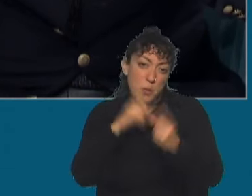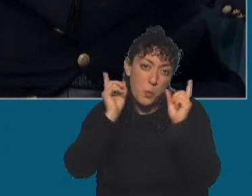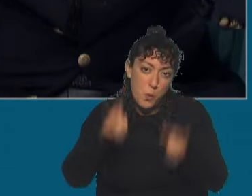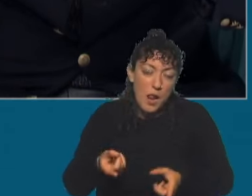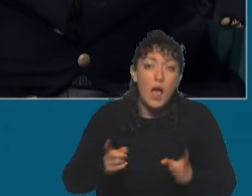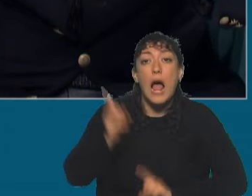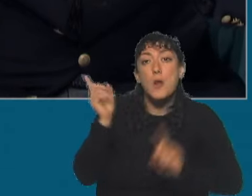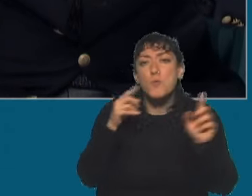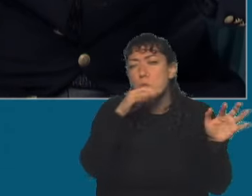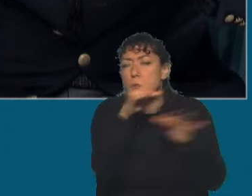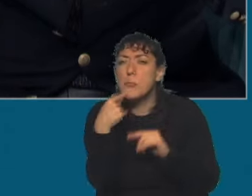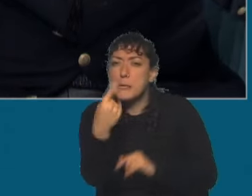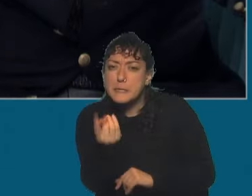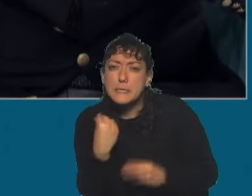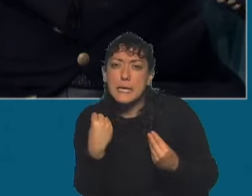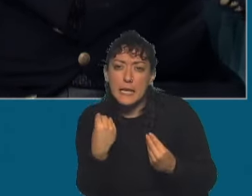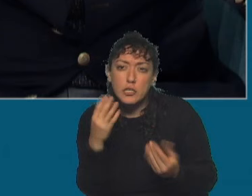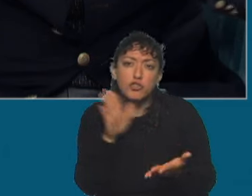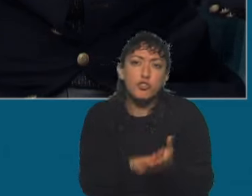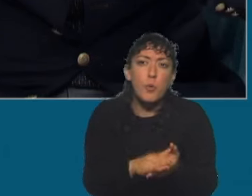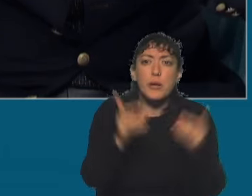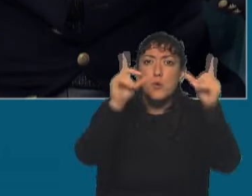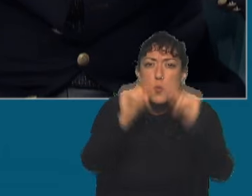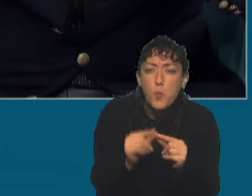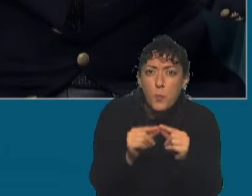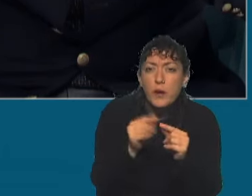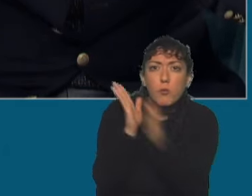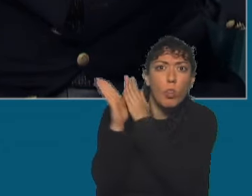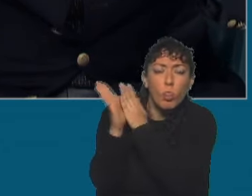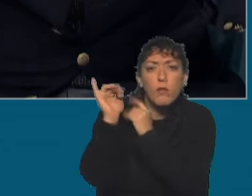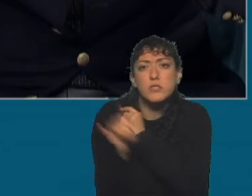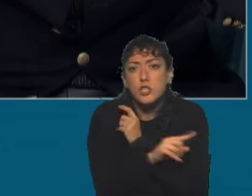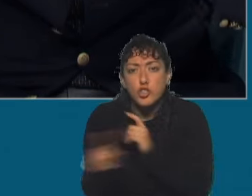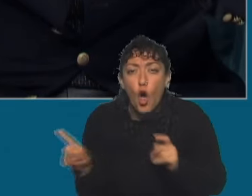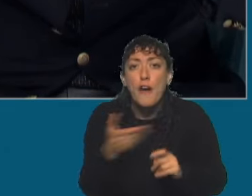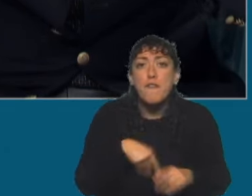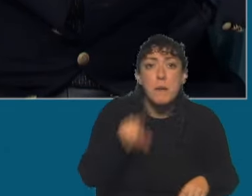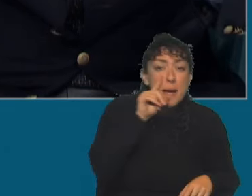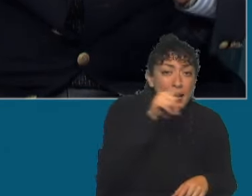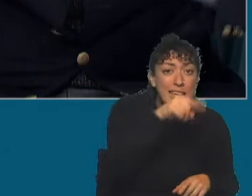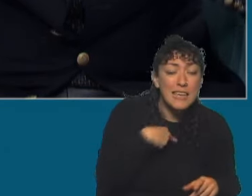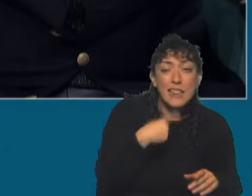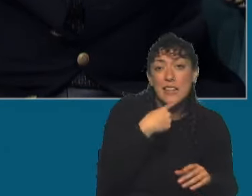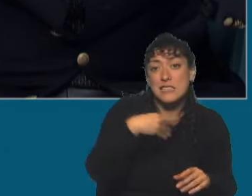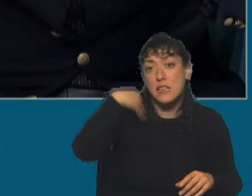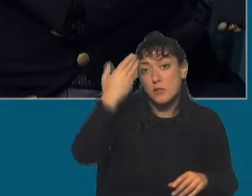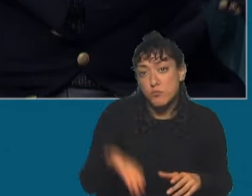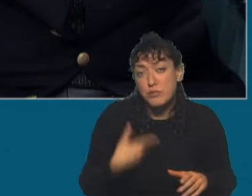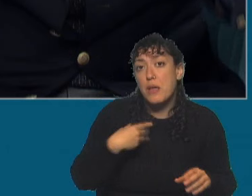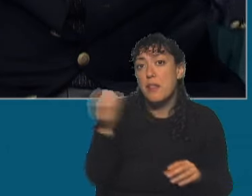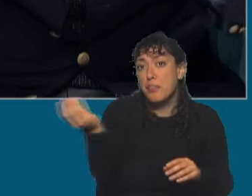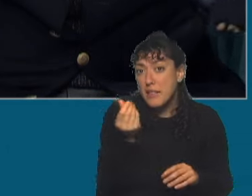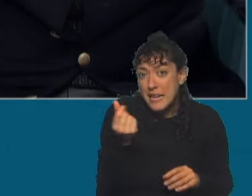hablan de las cifras que se fueron o no, el propio fondo en su evaluación ex post dijo, la plata